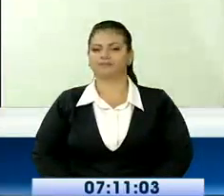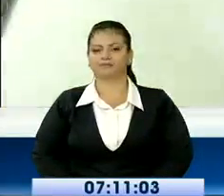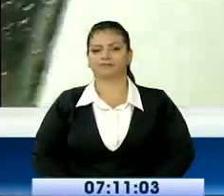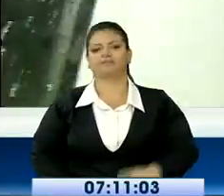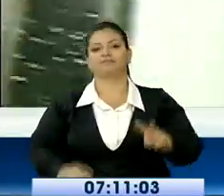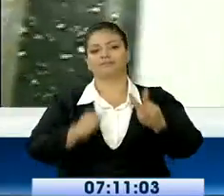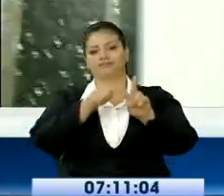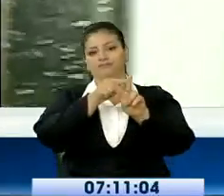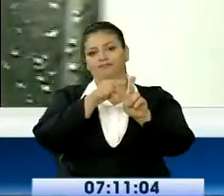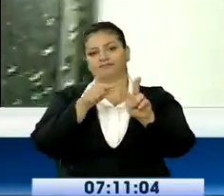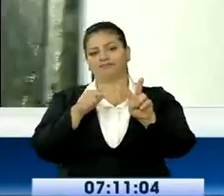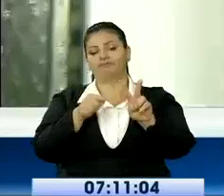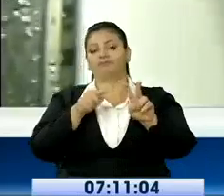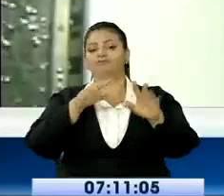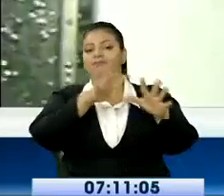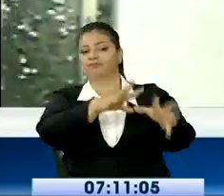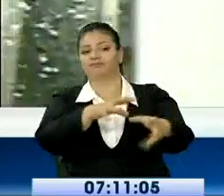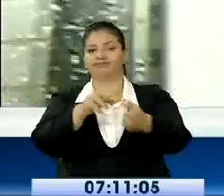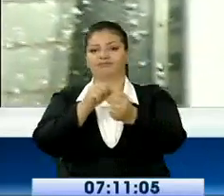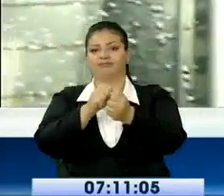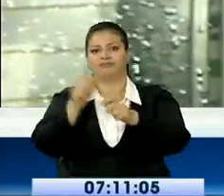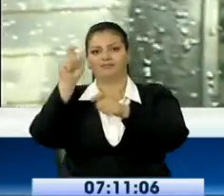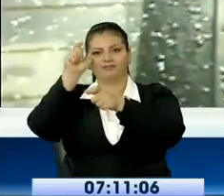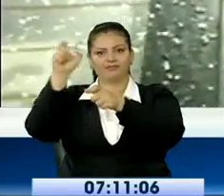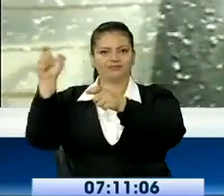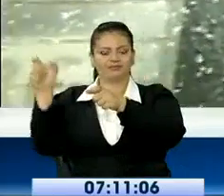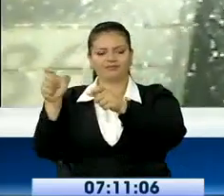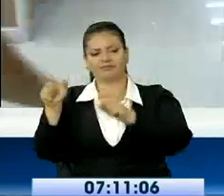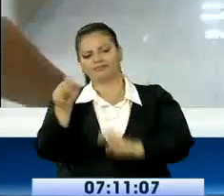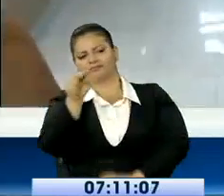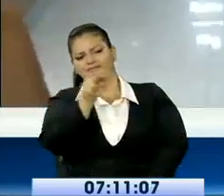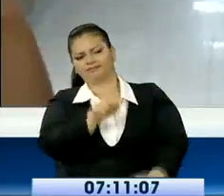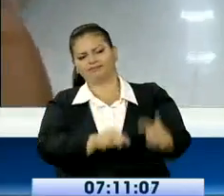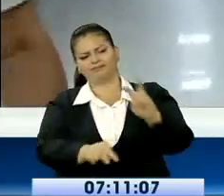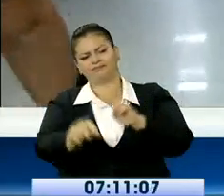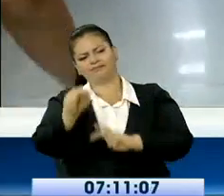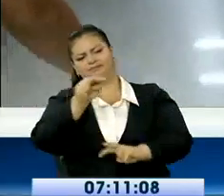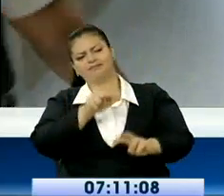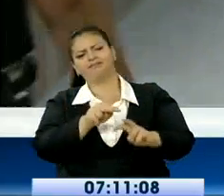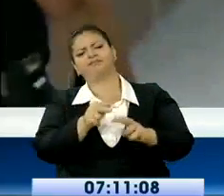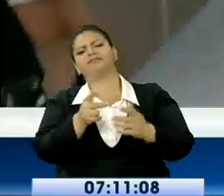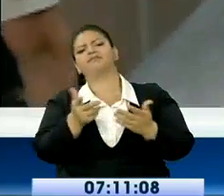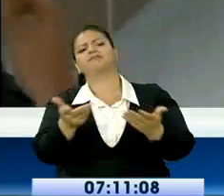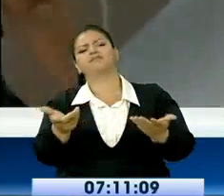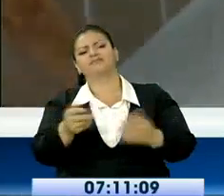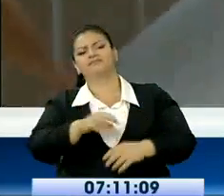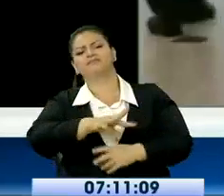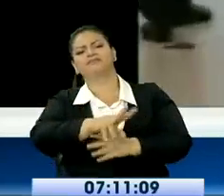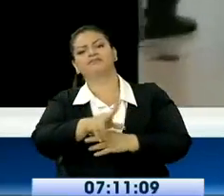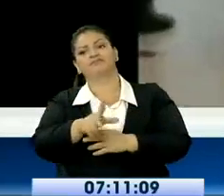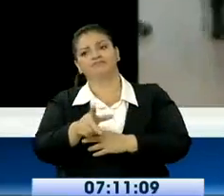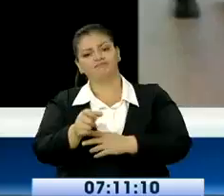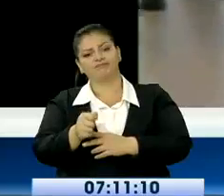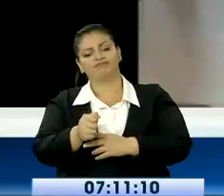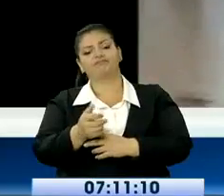se encuentran a órdenes de la fiscalía, quien los investigará por el delito de hurto.